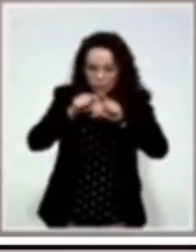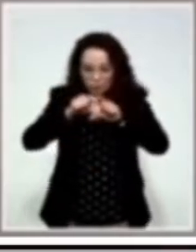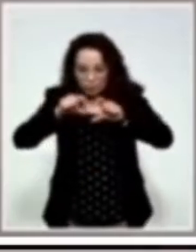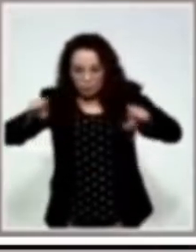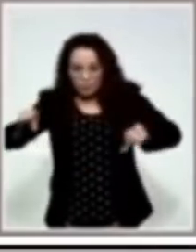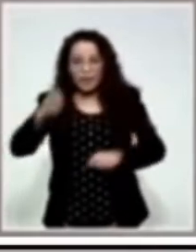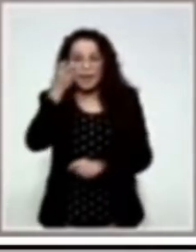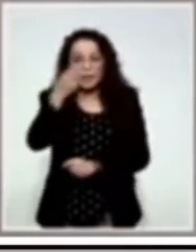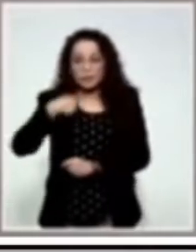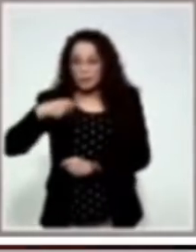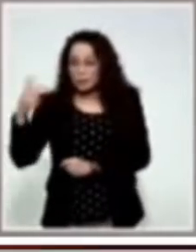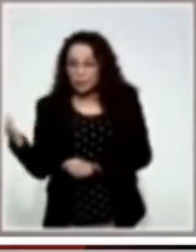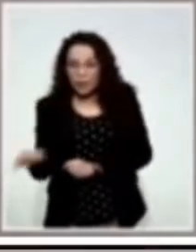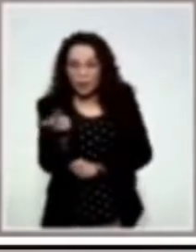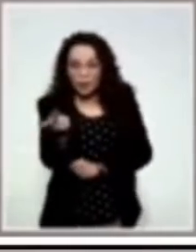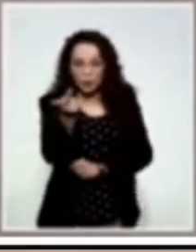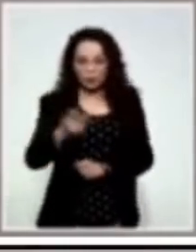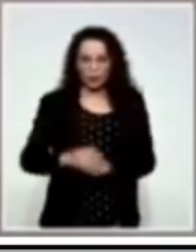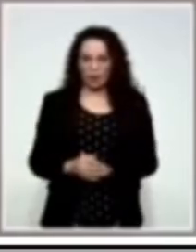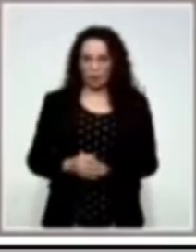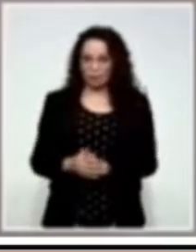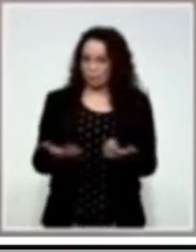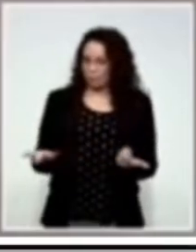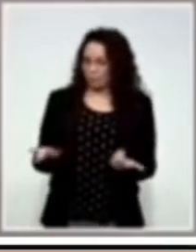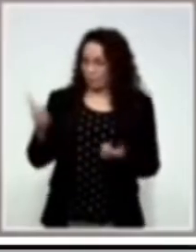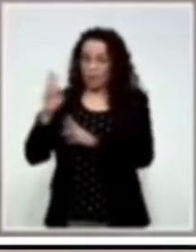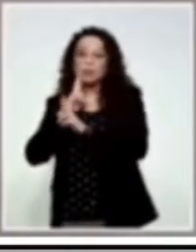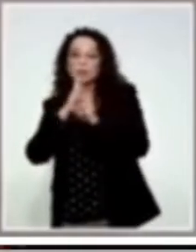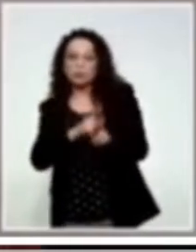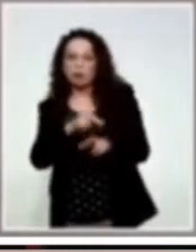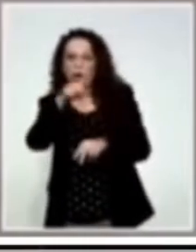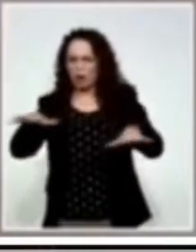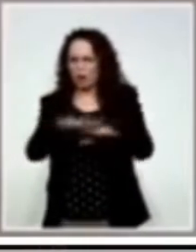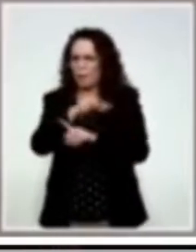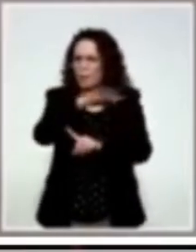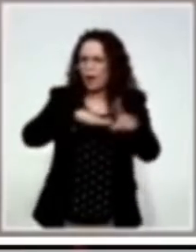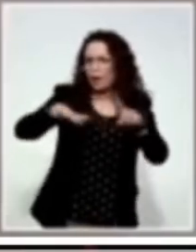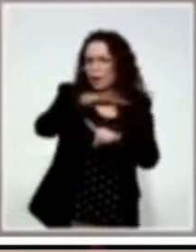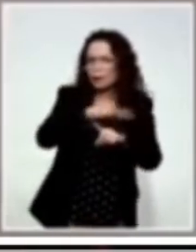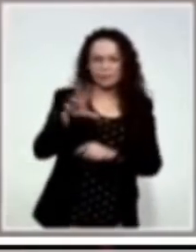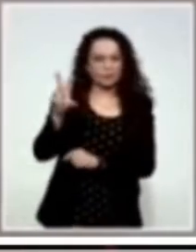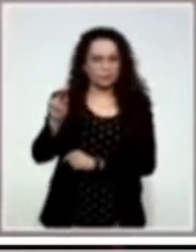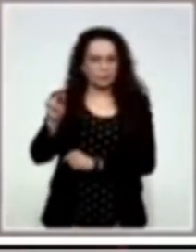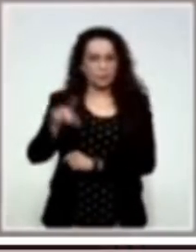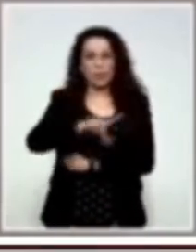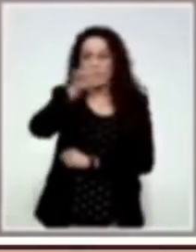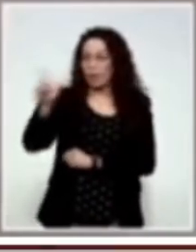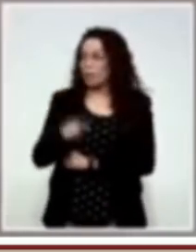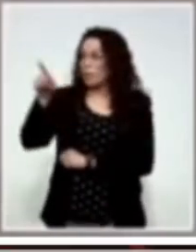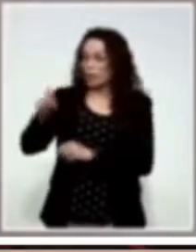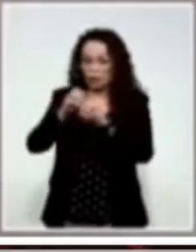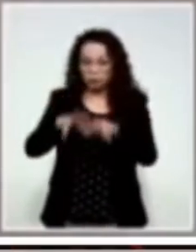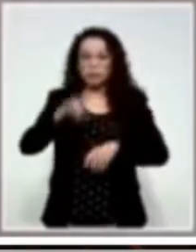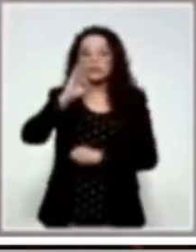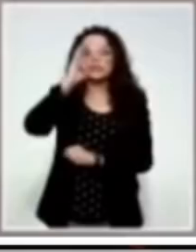pregunta. No saquen de contexto la respuesta. Y después el Pleno acepta que hay 7 votos. Y después votamos